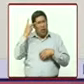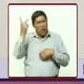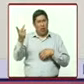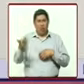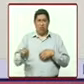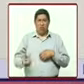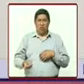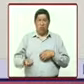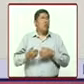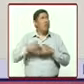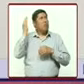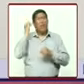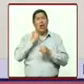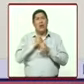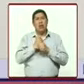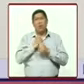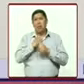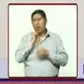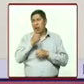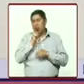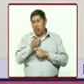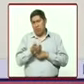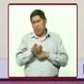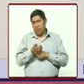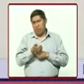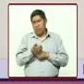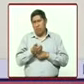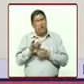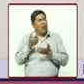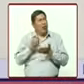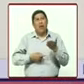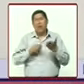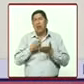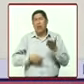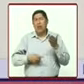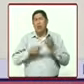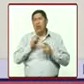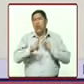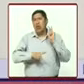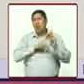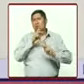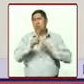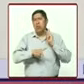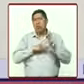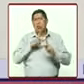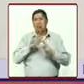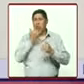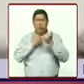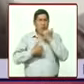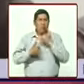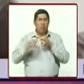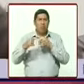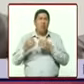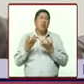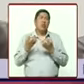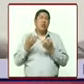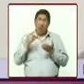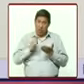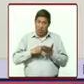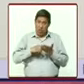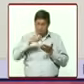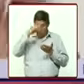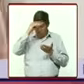es más de trabajo de día a día. ¿Qué es de esa población? No están tomando en cuenta y quisiéramos que ellos, estos